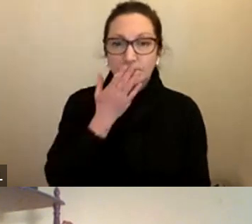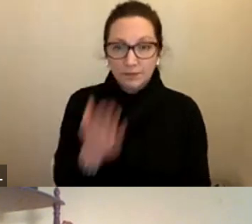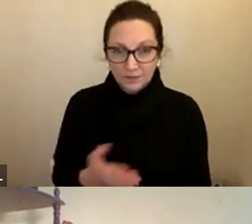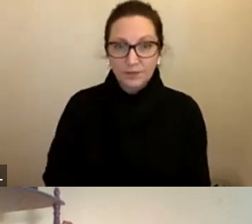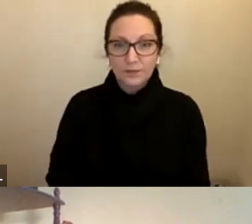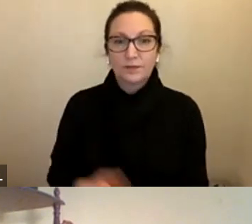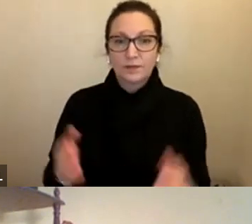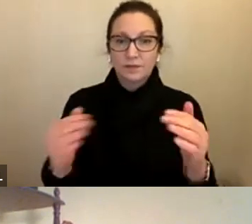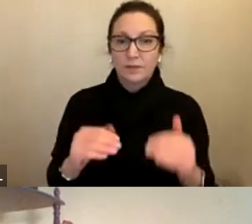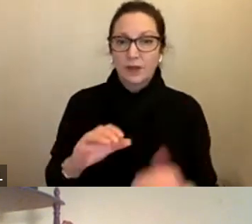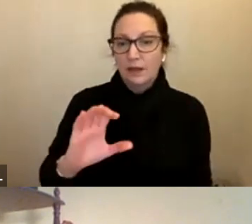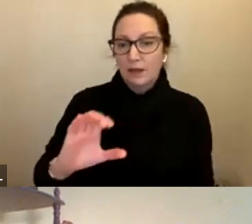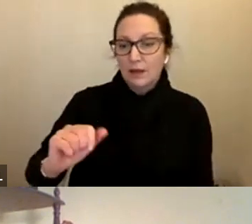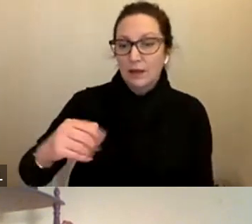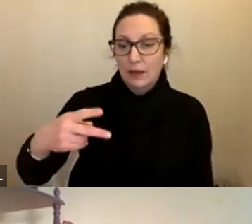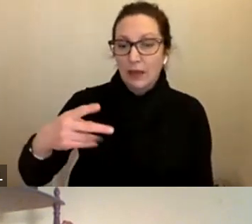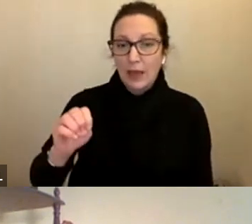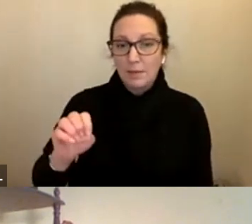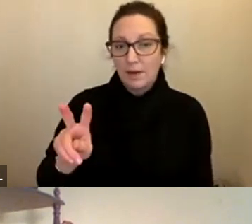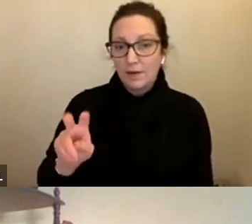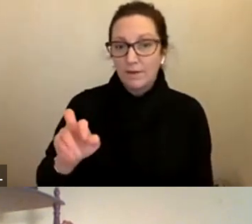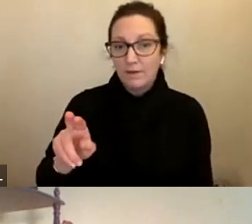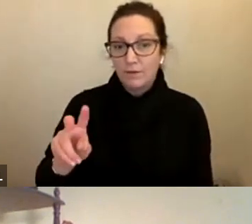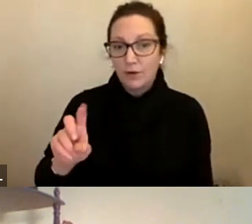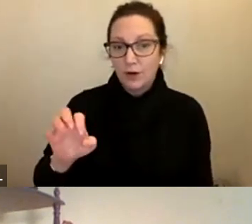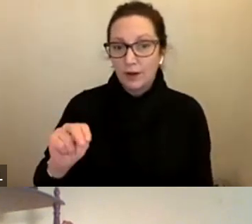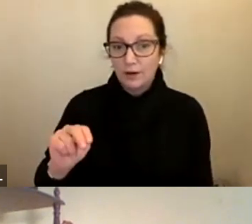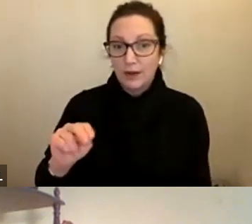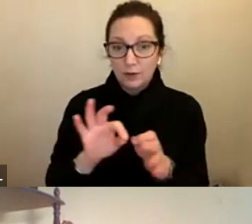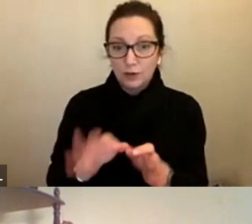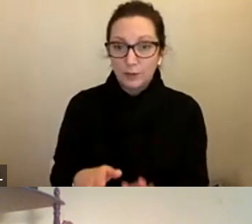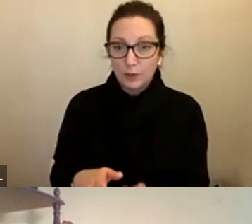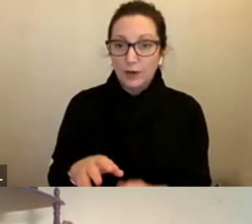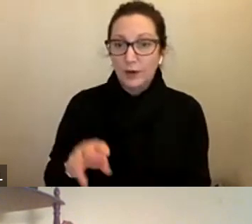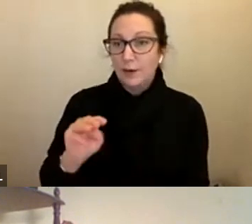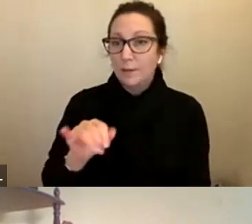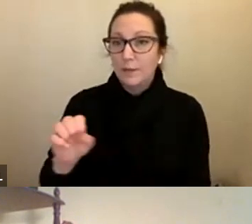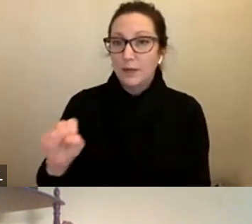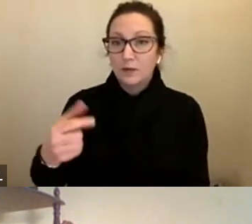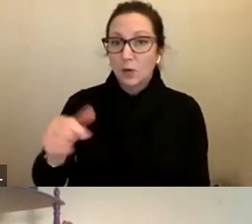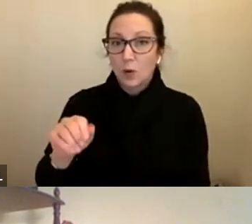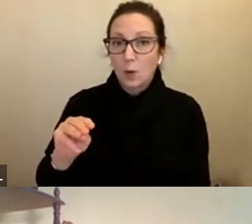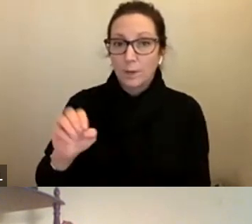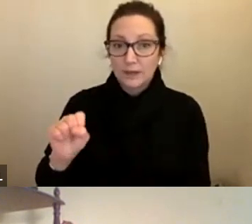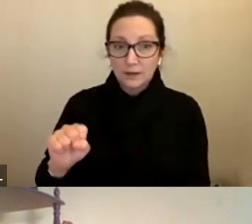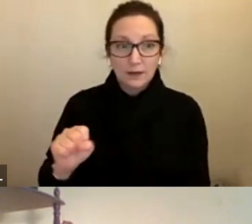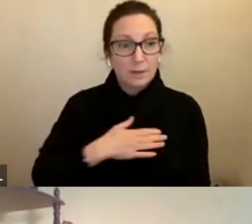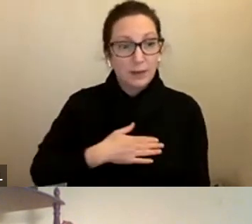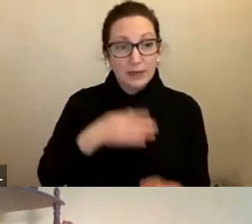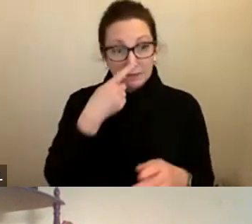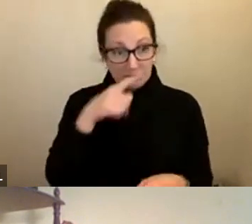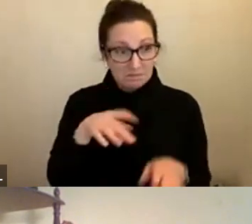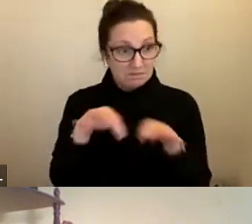Our Cape Verdean interpreter this evening is Maria Gomes. Will you please, Ms. Gomes, give the Zoom instructions in Cape